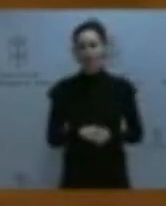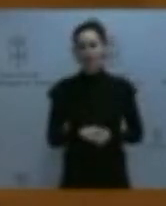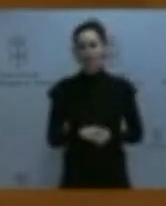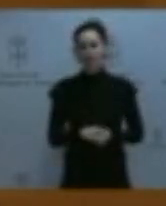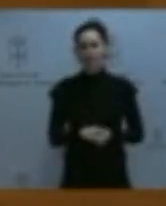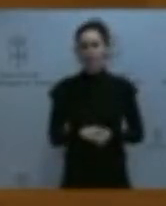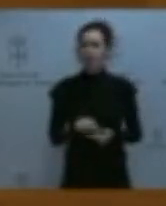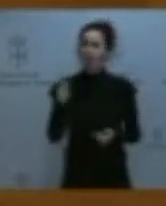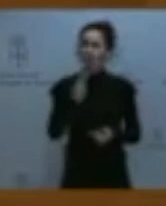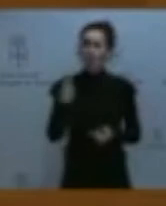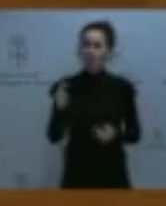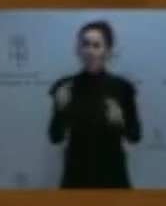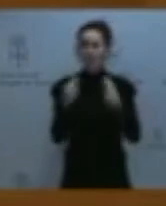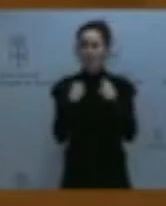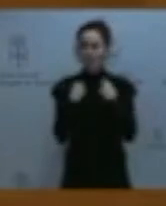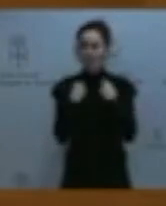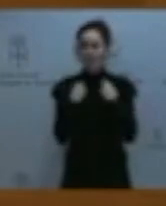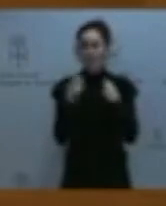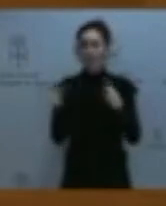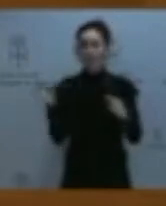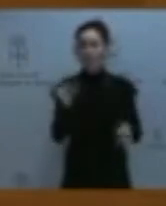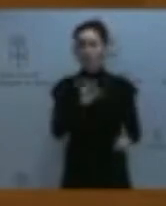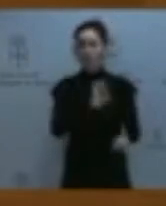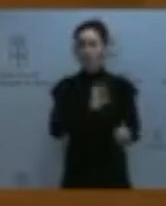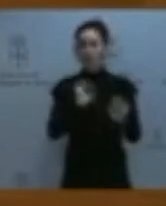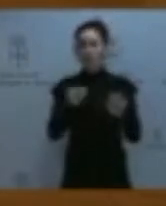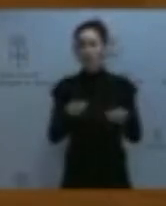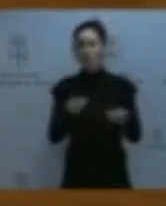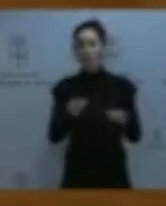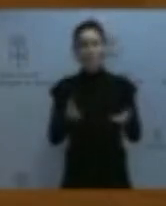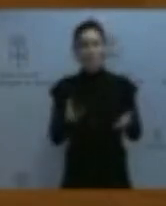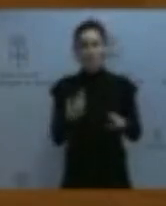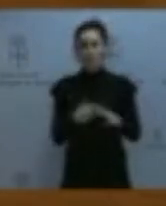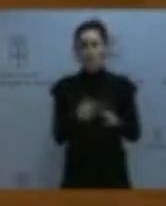ir con el PP un diputado y una senadora. Pero políticamente, señorías de Foro,